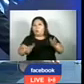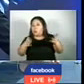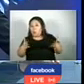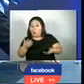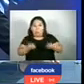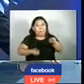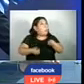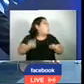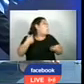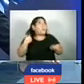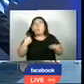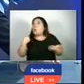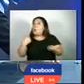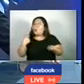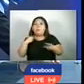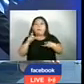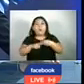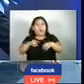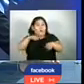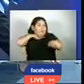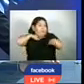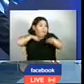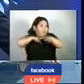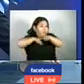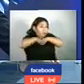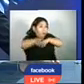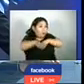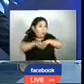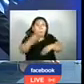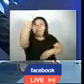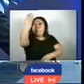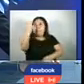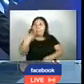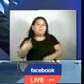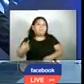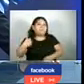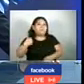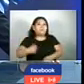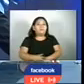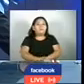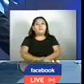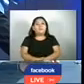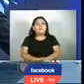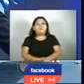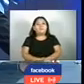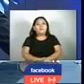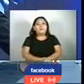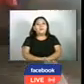en la distracción al volante, la excesiva velocidad y no respetar las señales de tránsito.